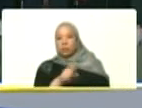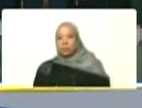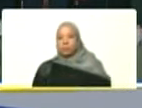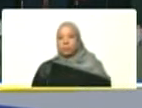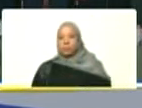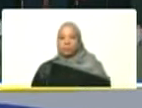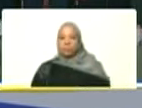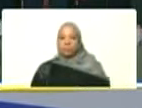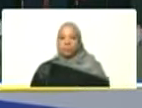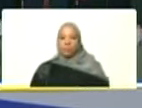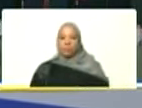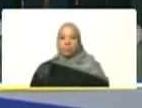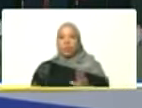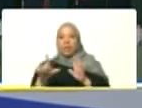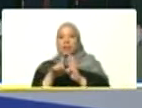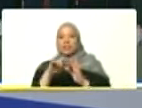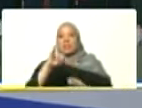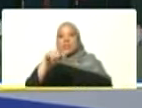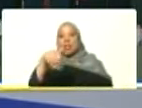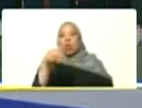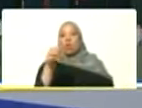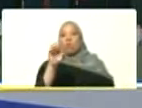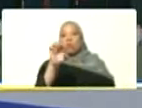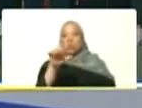ahí en el Liceo José Ávalo,